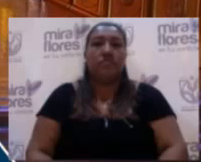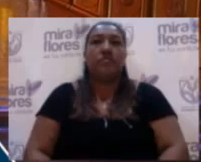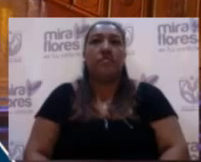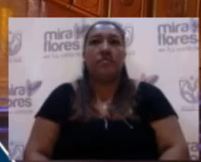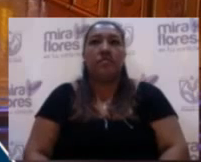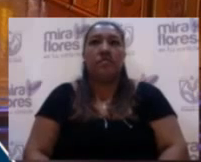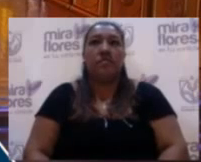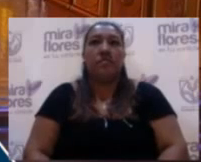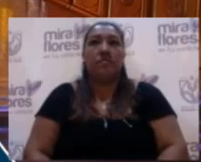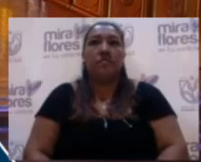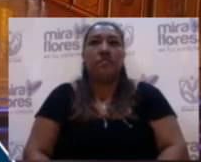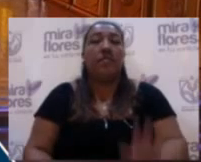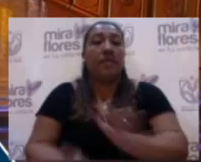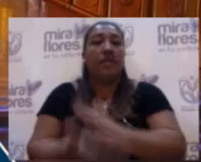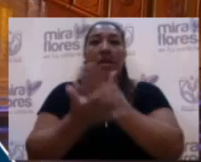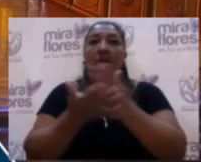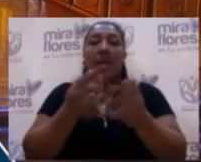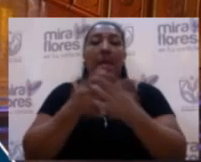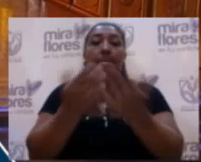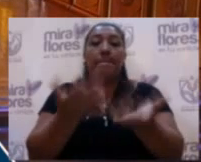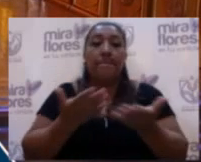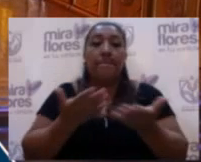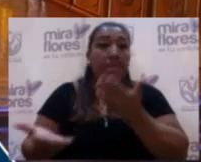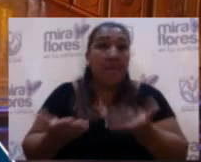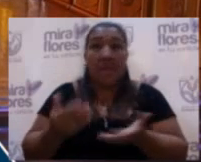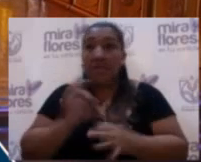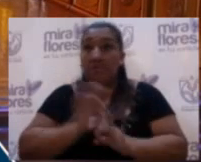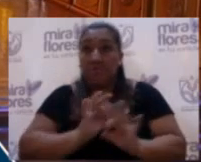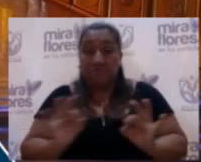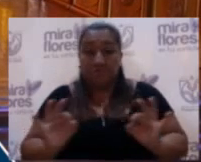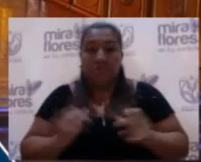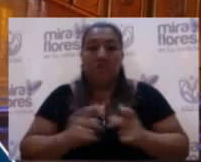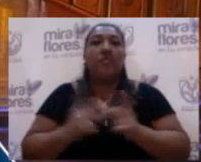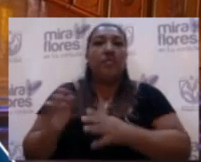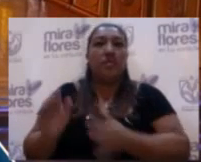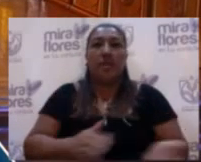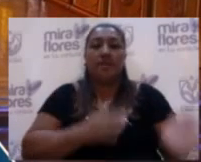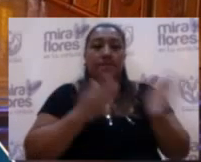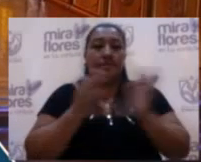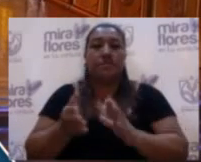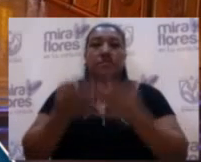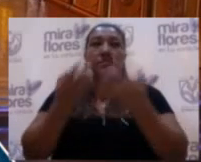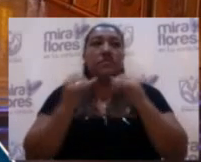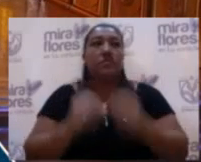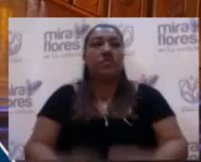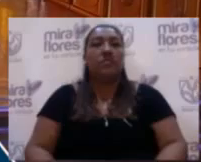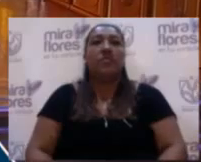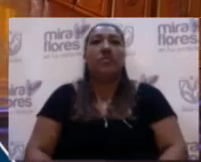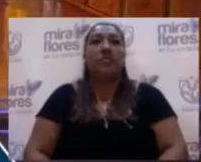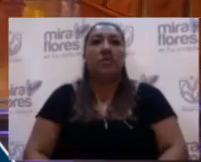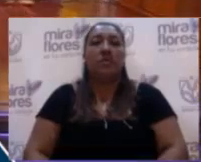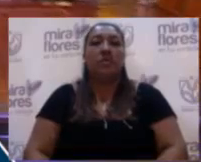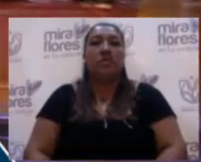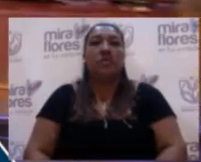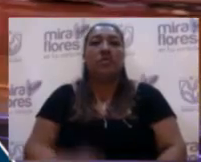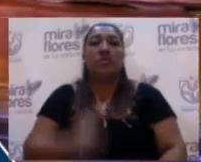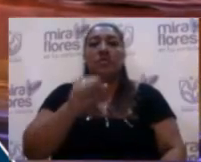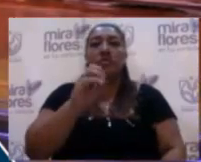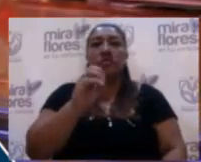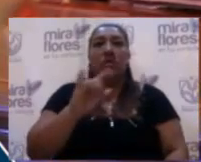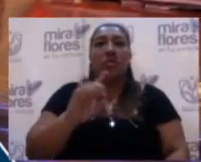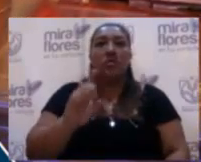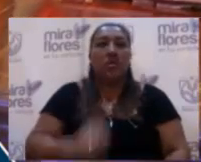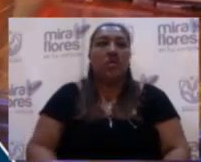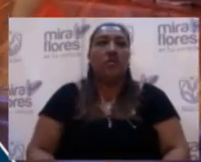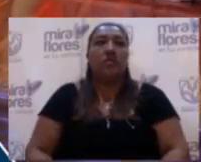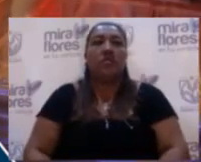No teniendo pedidos por escrito en la secretaría, vamos ahora sí a lo que son informes. Señor Sousa, usted ha